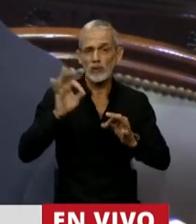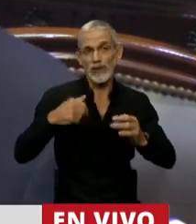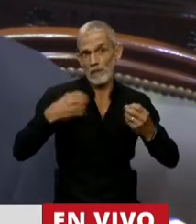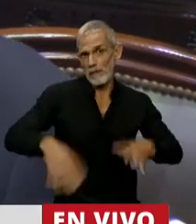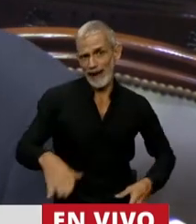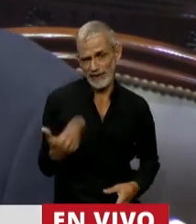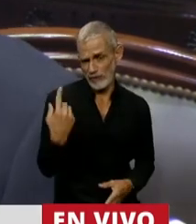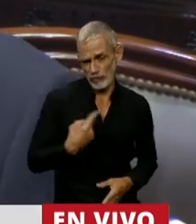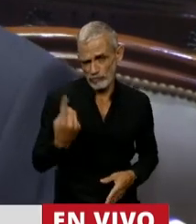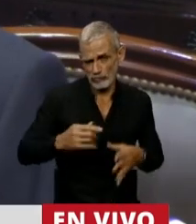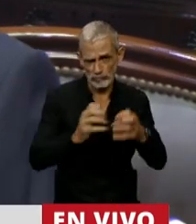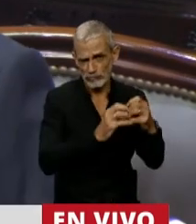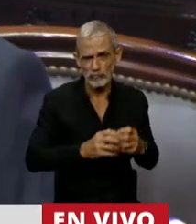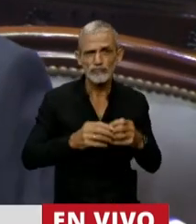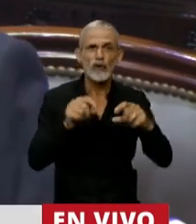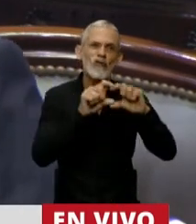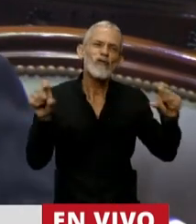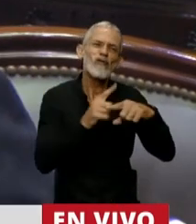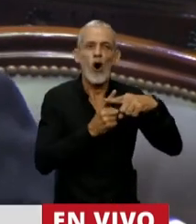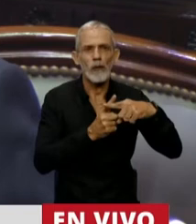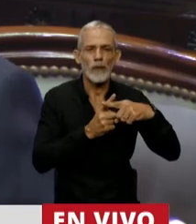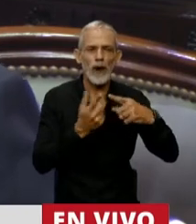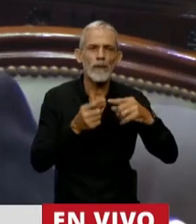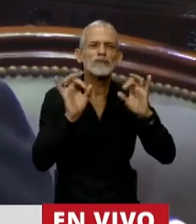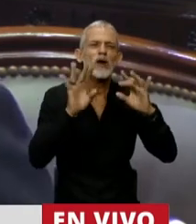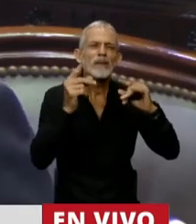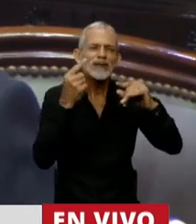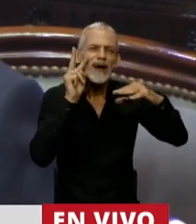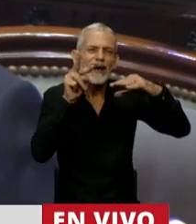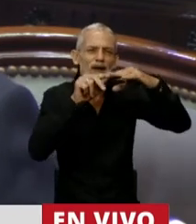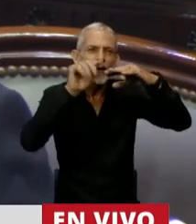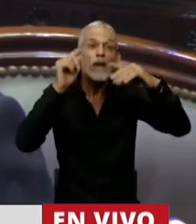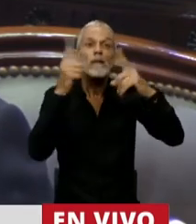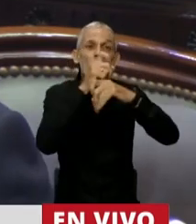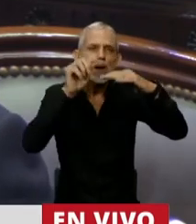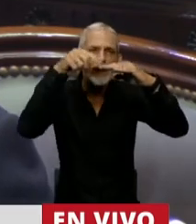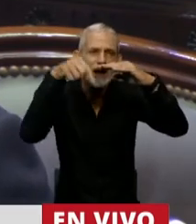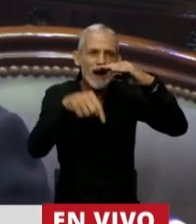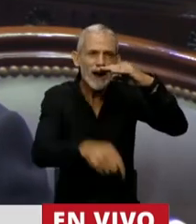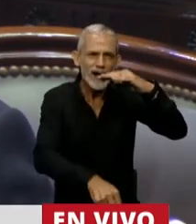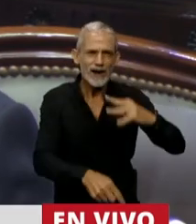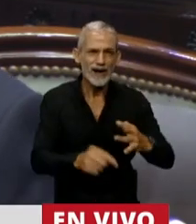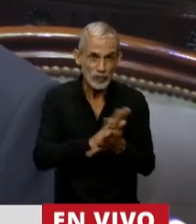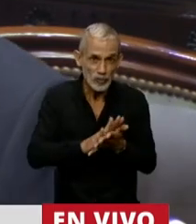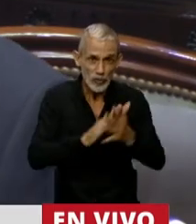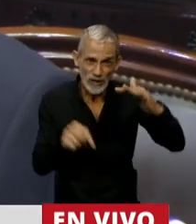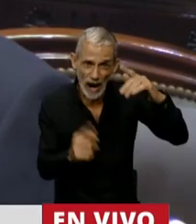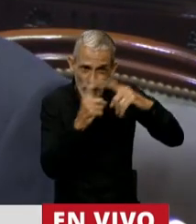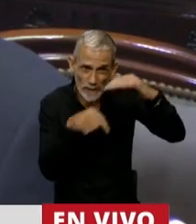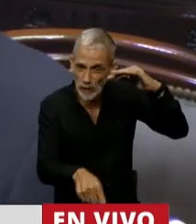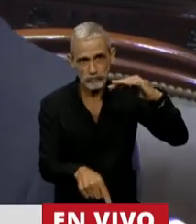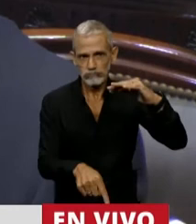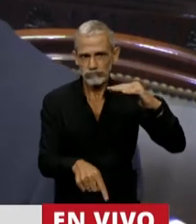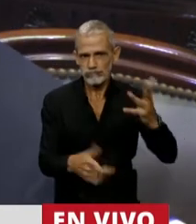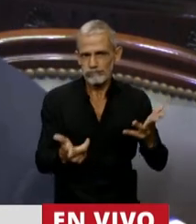que estamos discutiendo la fórmula que es la punta del iceberg que no lo vamos a resolver y es una nueva oportunidad